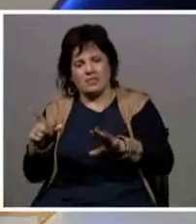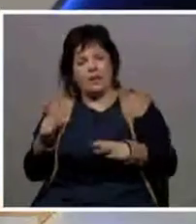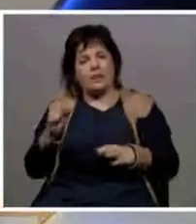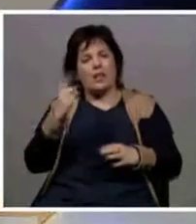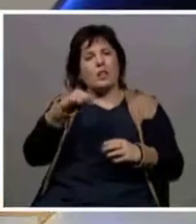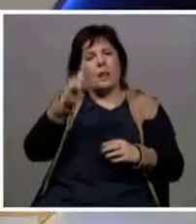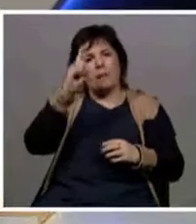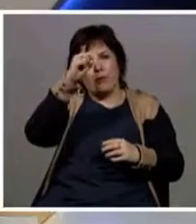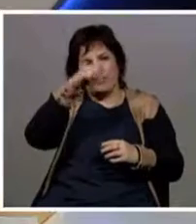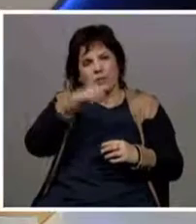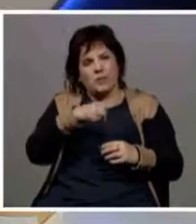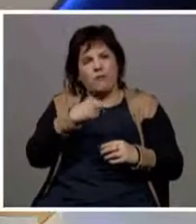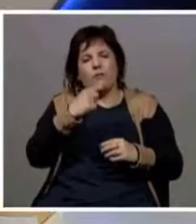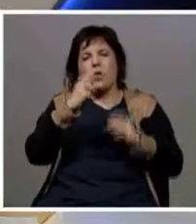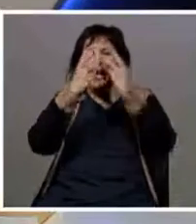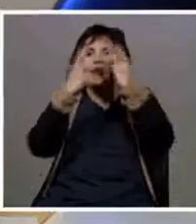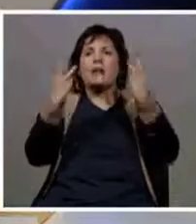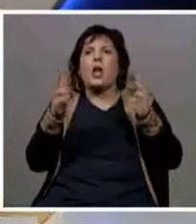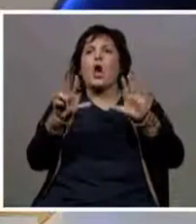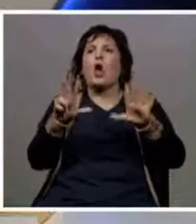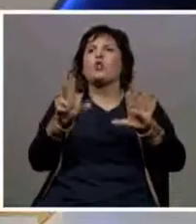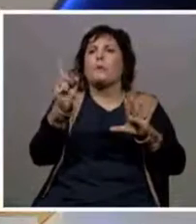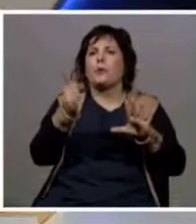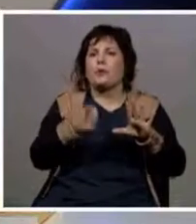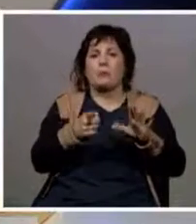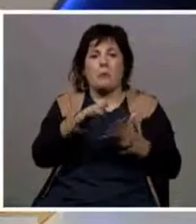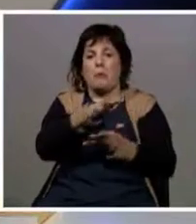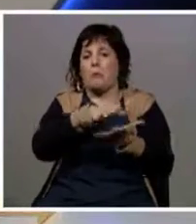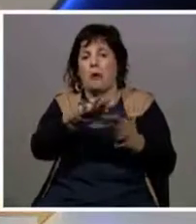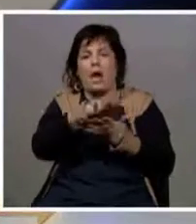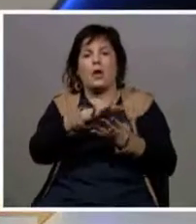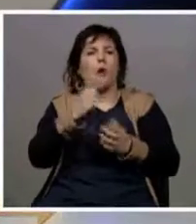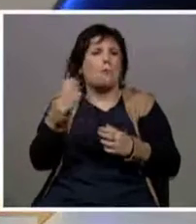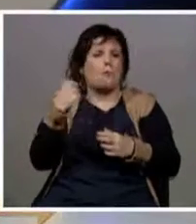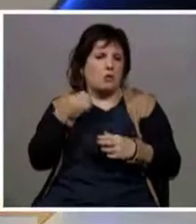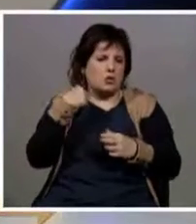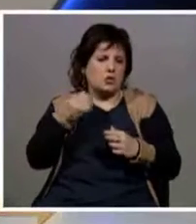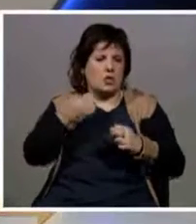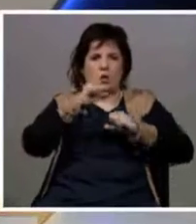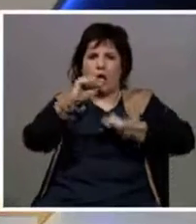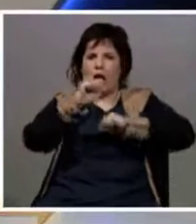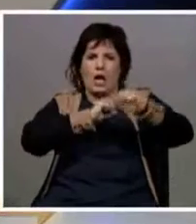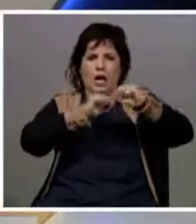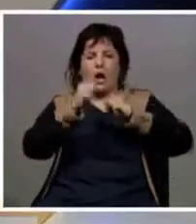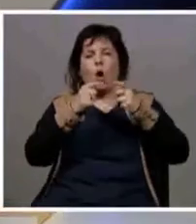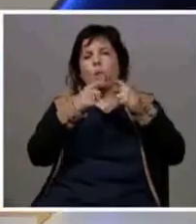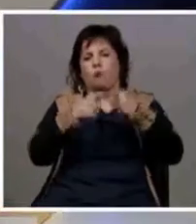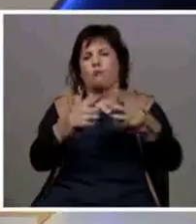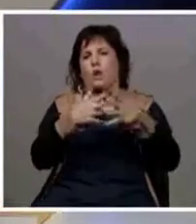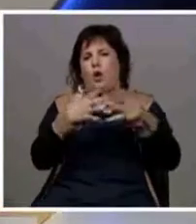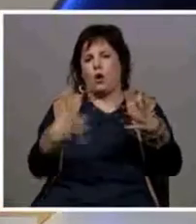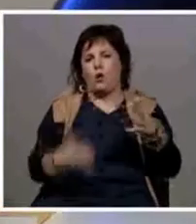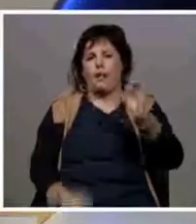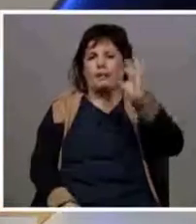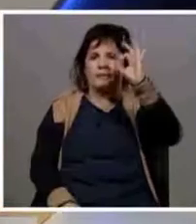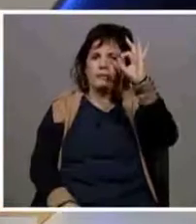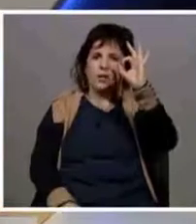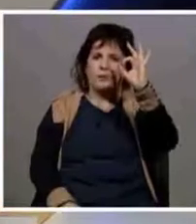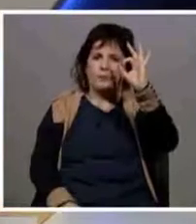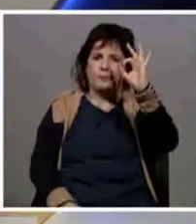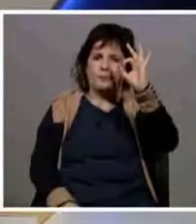en general es del 8% pero sostenemos barrios como pocitos y carrasco o puntagorda que tienen entre 0 y